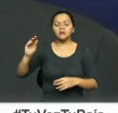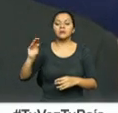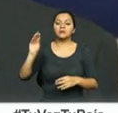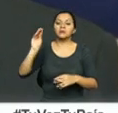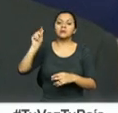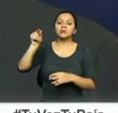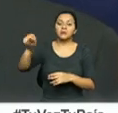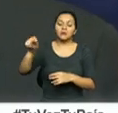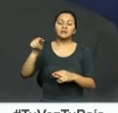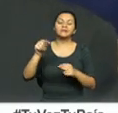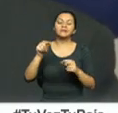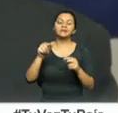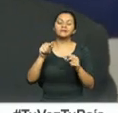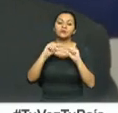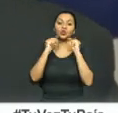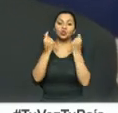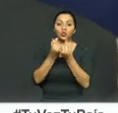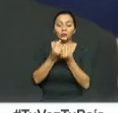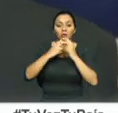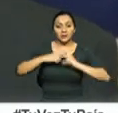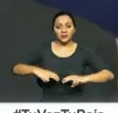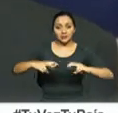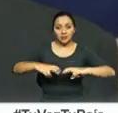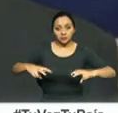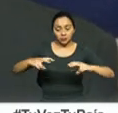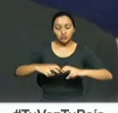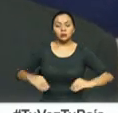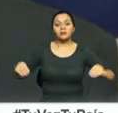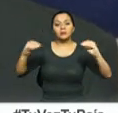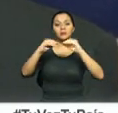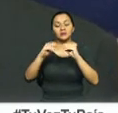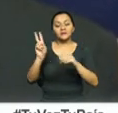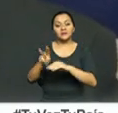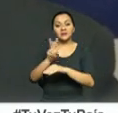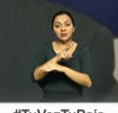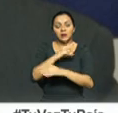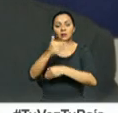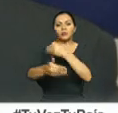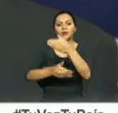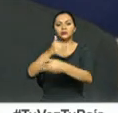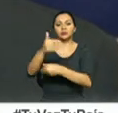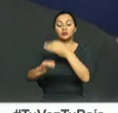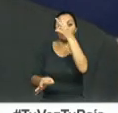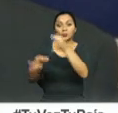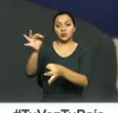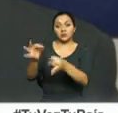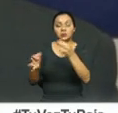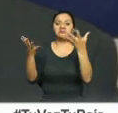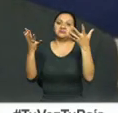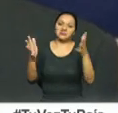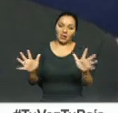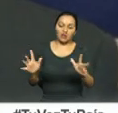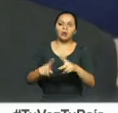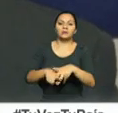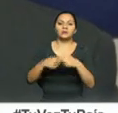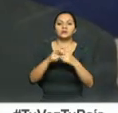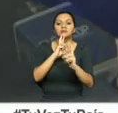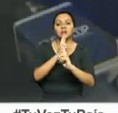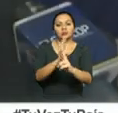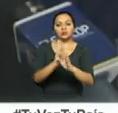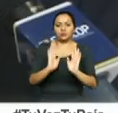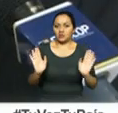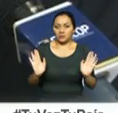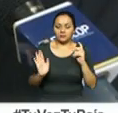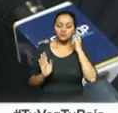unidades de inteligencia y finalmente la Fiscalía, a través del proceso, del debido proceso, pues lo judicializó y tenemos hoy día resultados